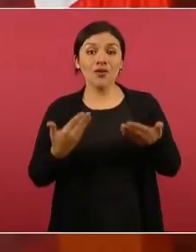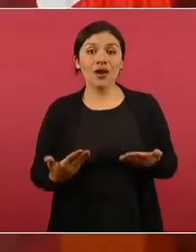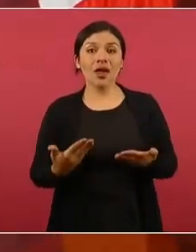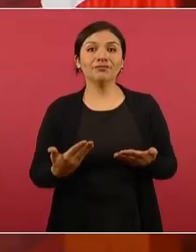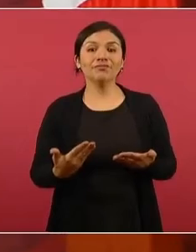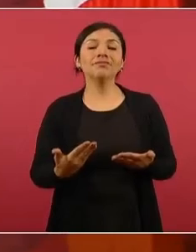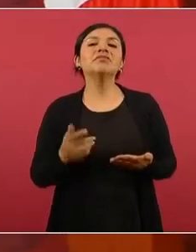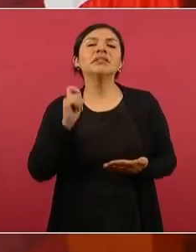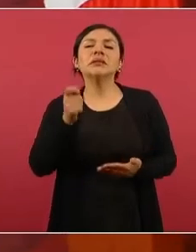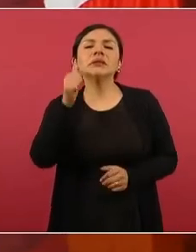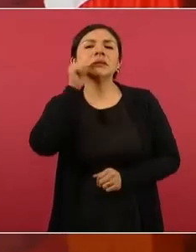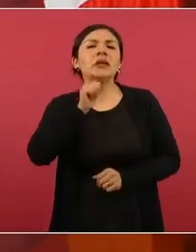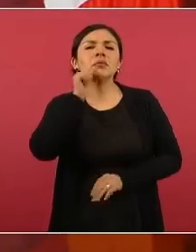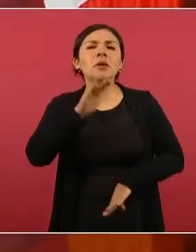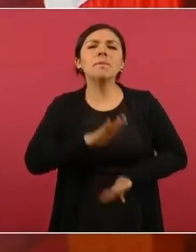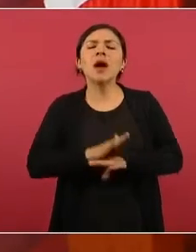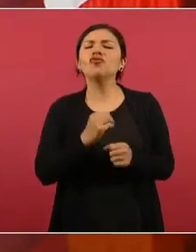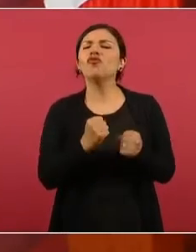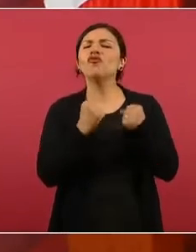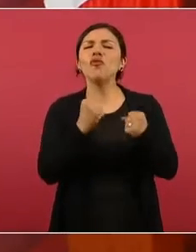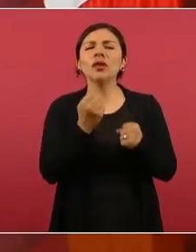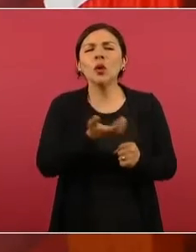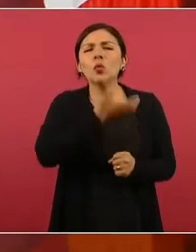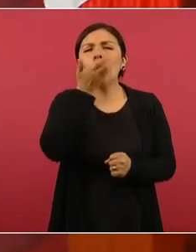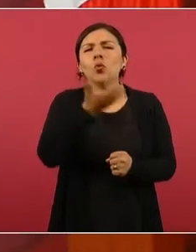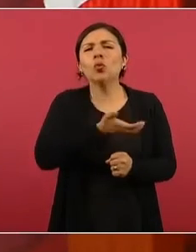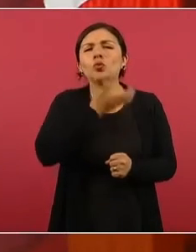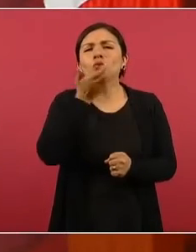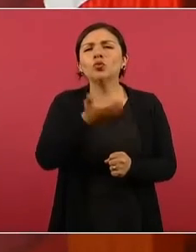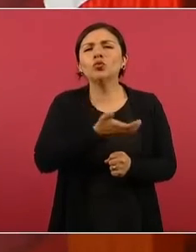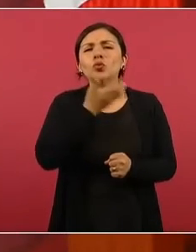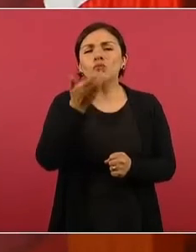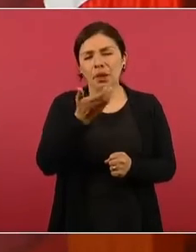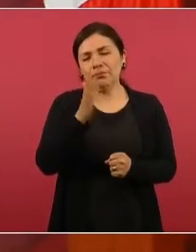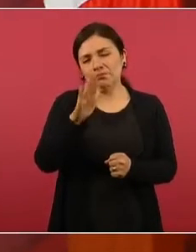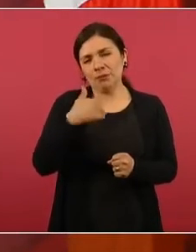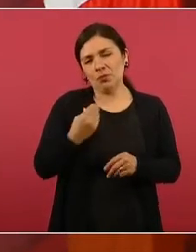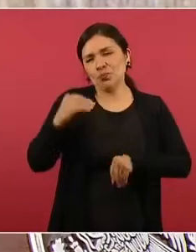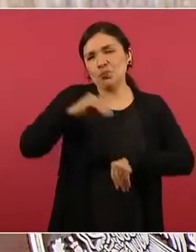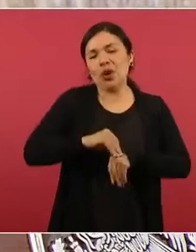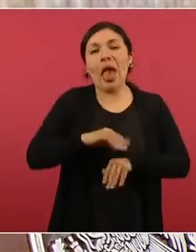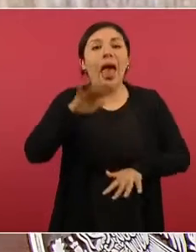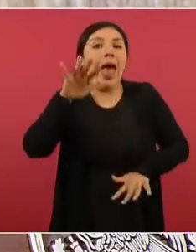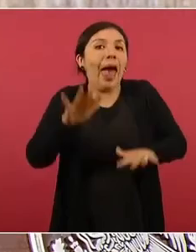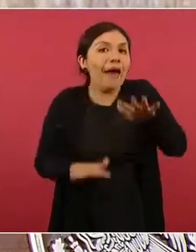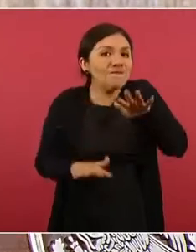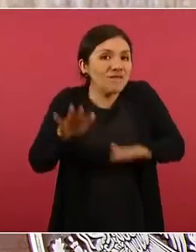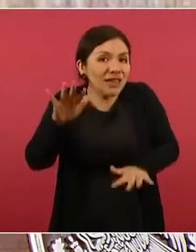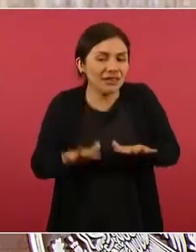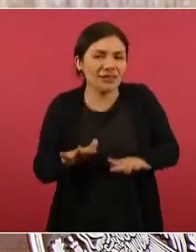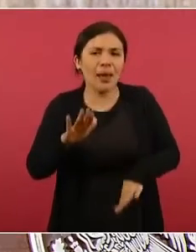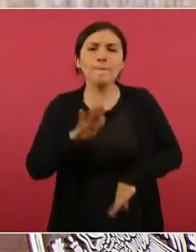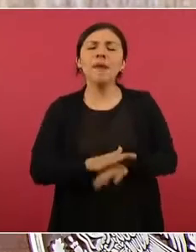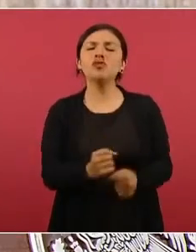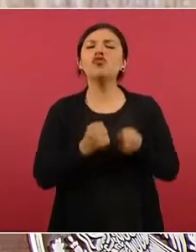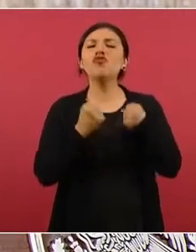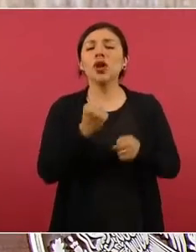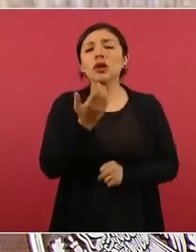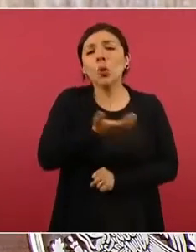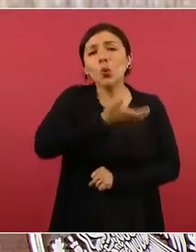es más fuerte, a veces, eso lo agrego yo, la costumbre que el